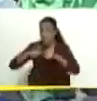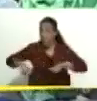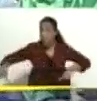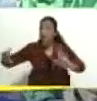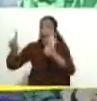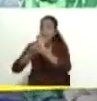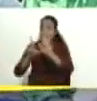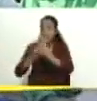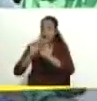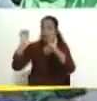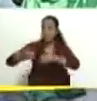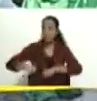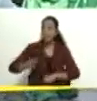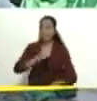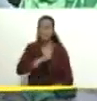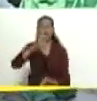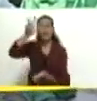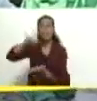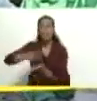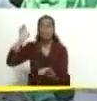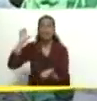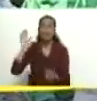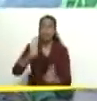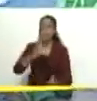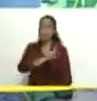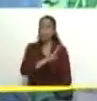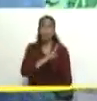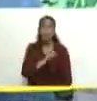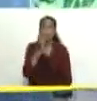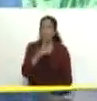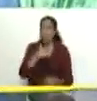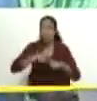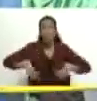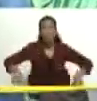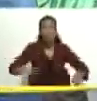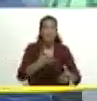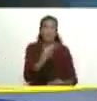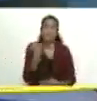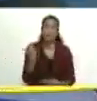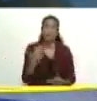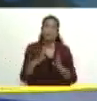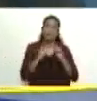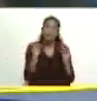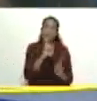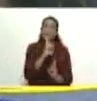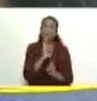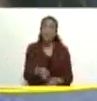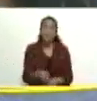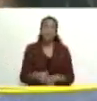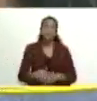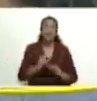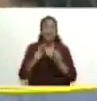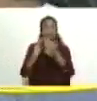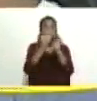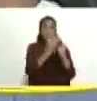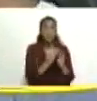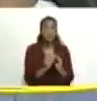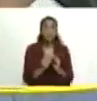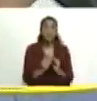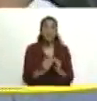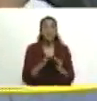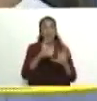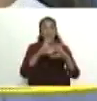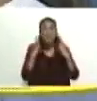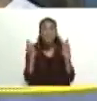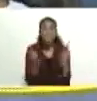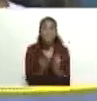legales, está aprobado. Gracias, presidente, si no gracias. Conseguimos otro. Todo para darle respuesta a nuestras a toda nuestra